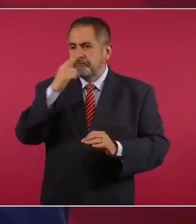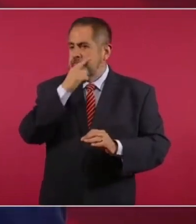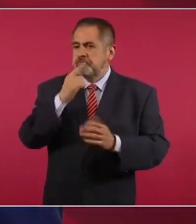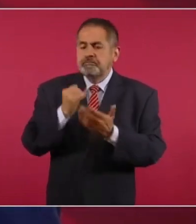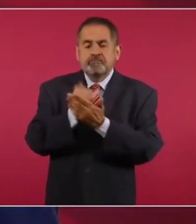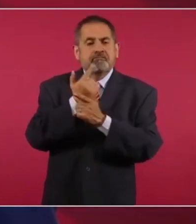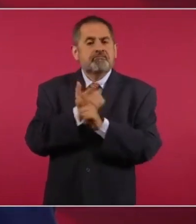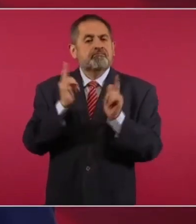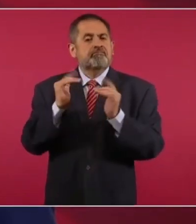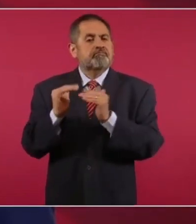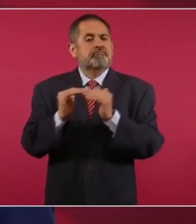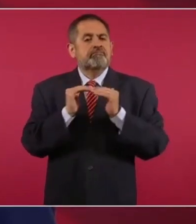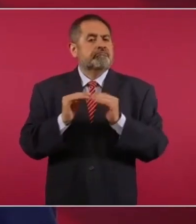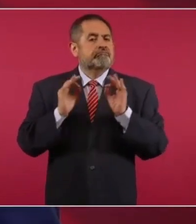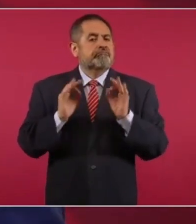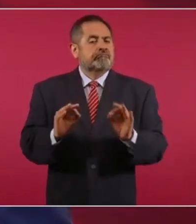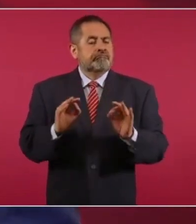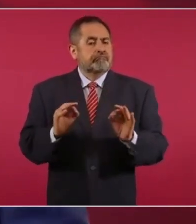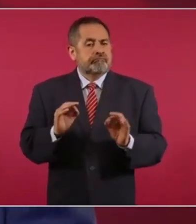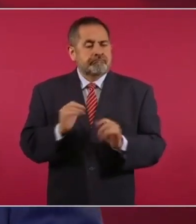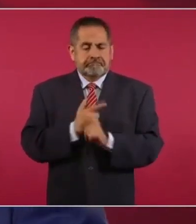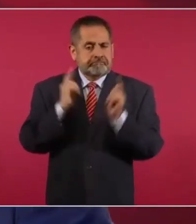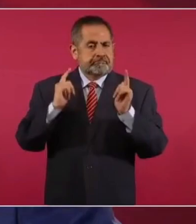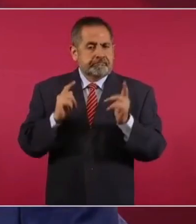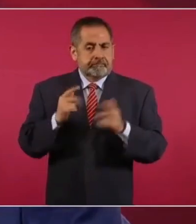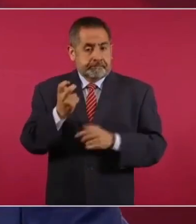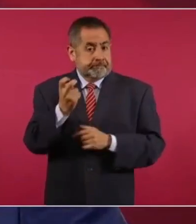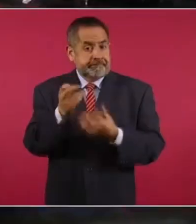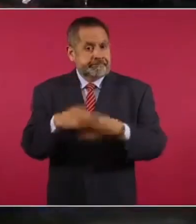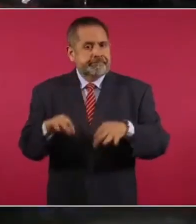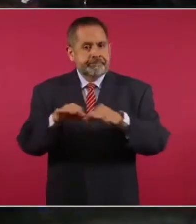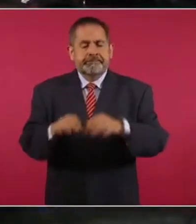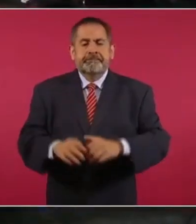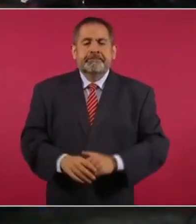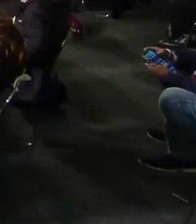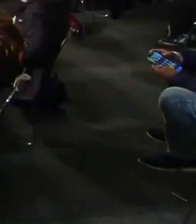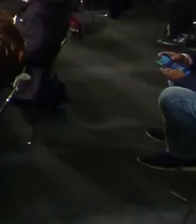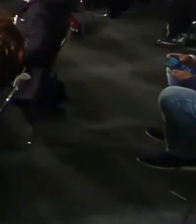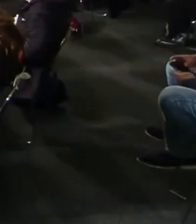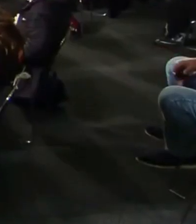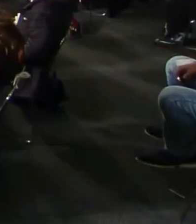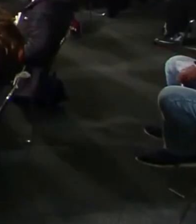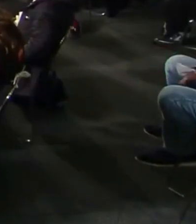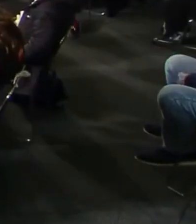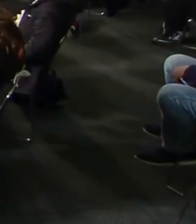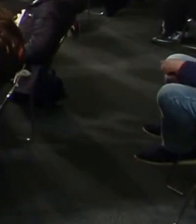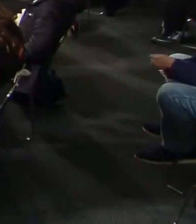democrático. Esto es muy importante. Ustedes